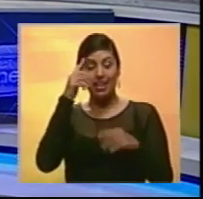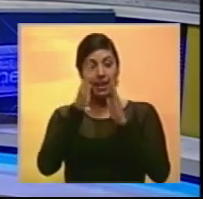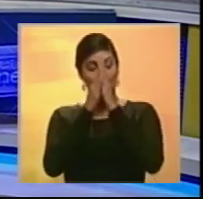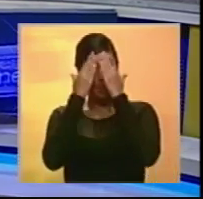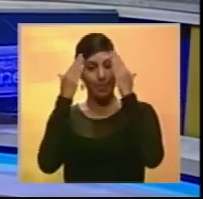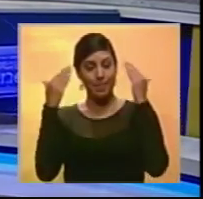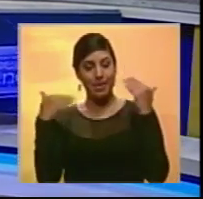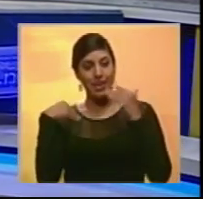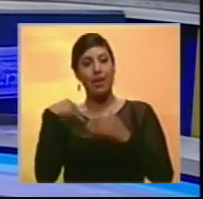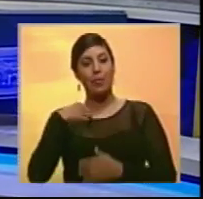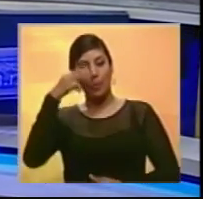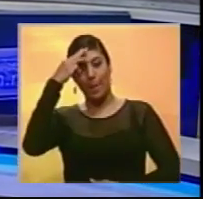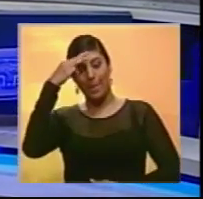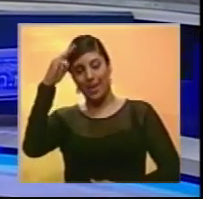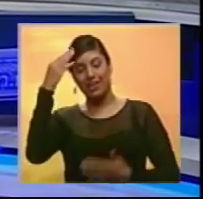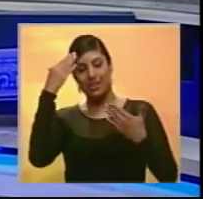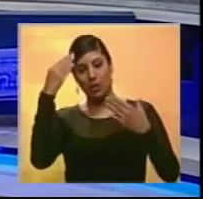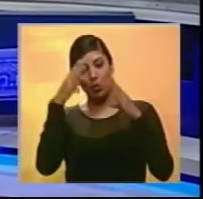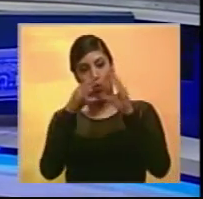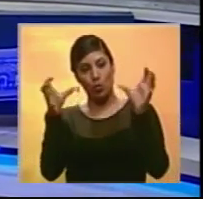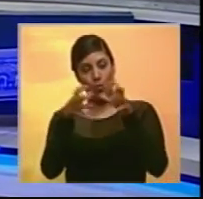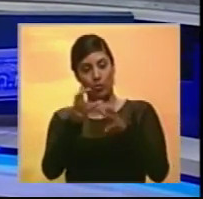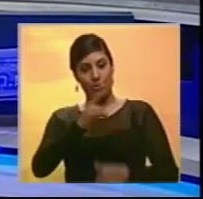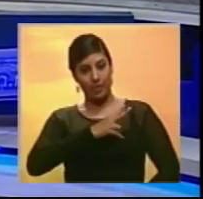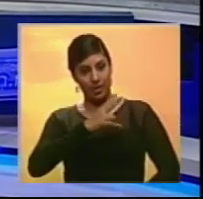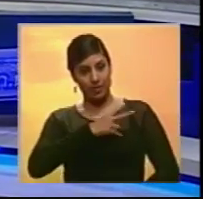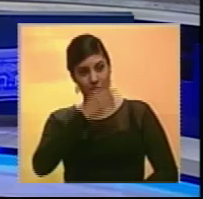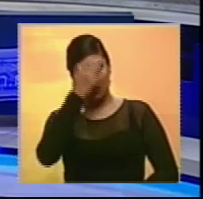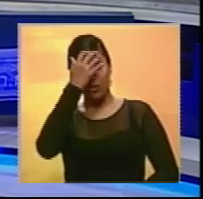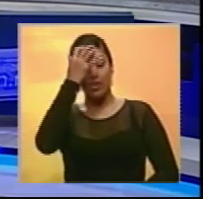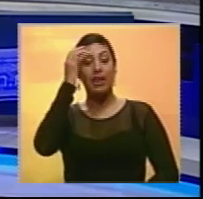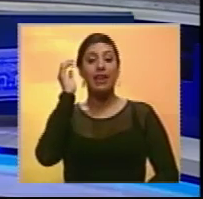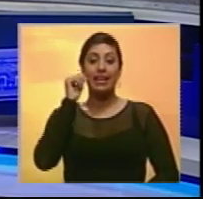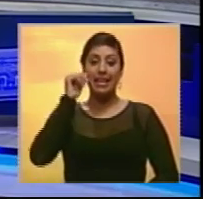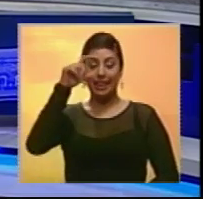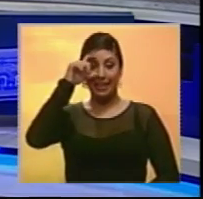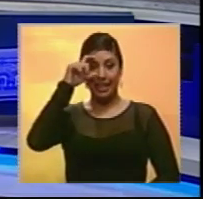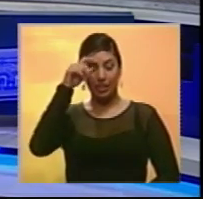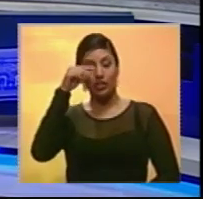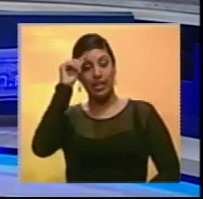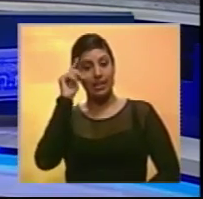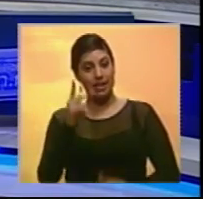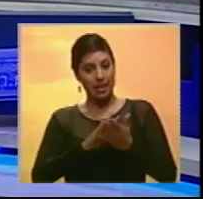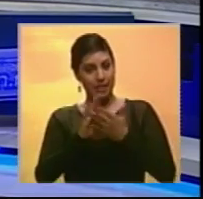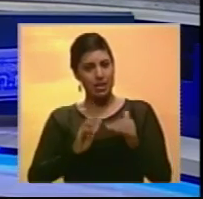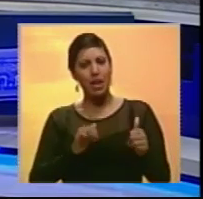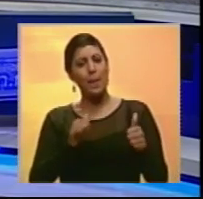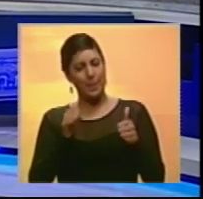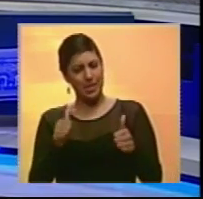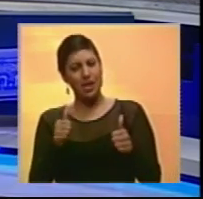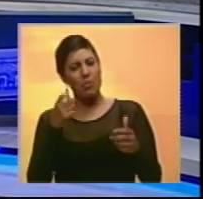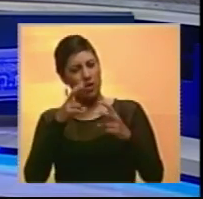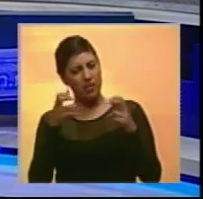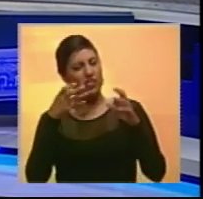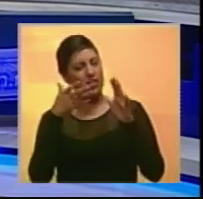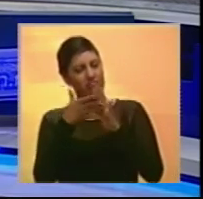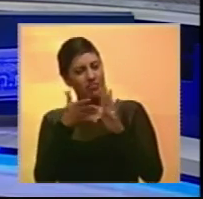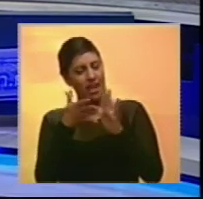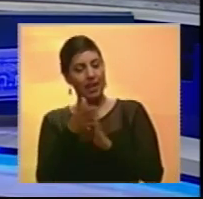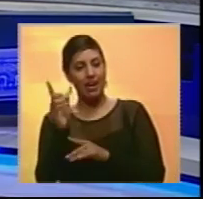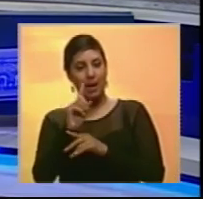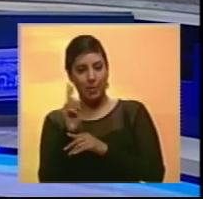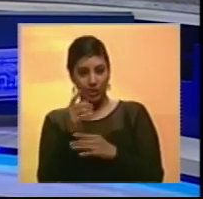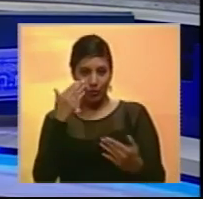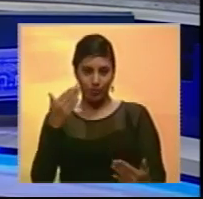Virgen de Guadalupe, les saludamos en nombre del equipo de Noticiero Venevisión, Néstor Brito Landa y Andrina Yepes. Comenzamos a revisar las informaciones y